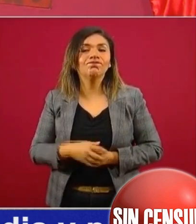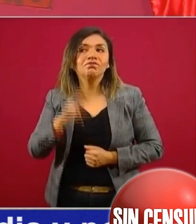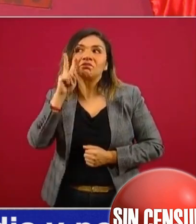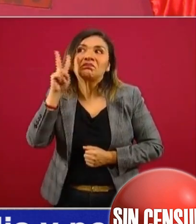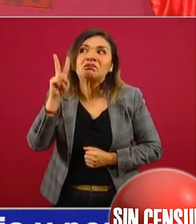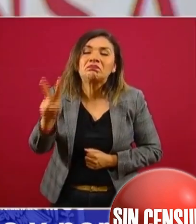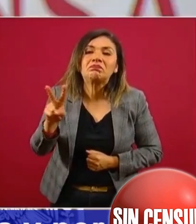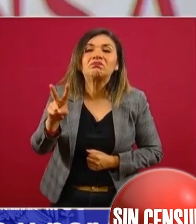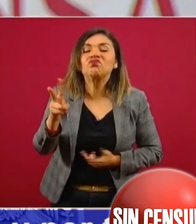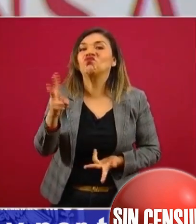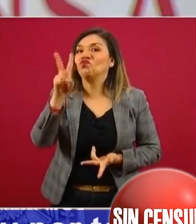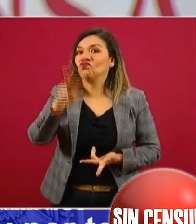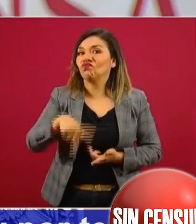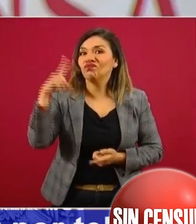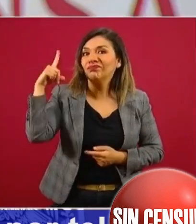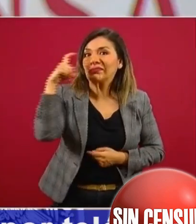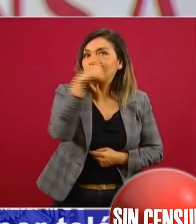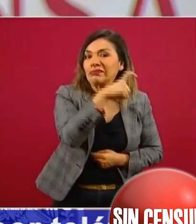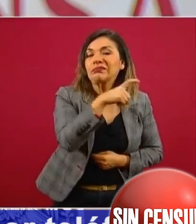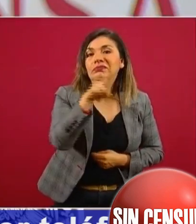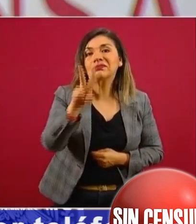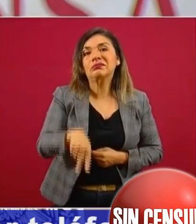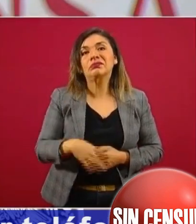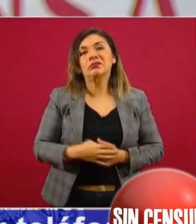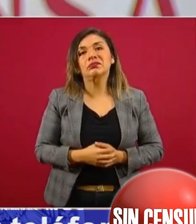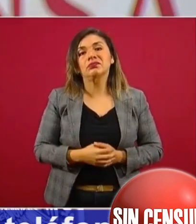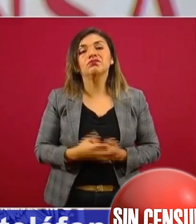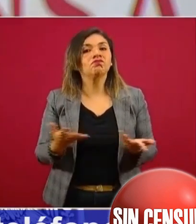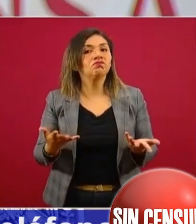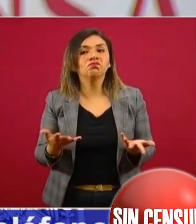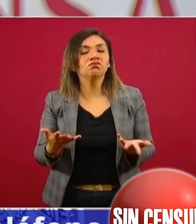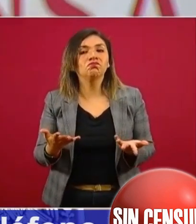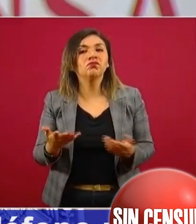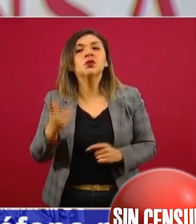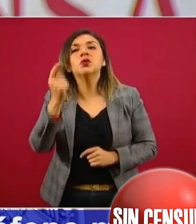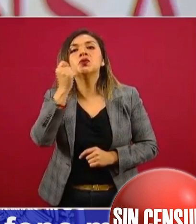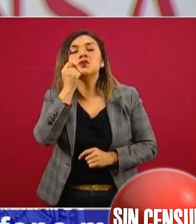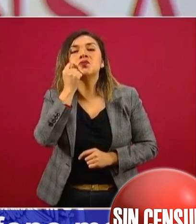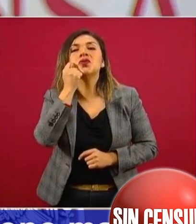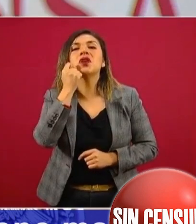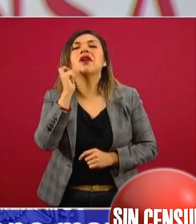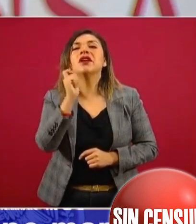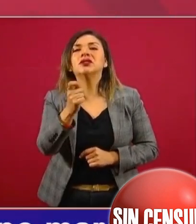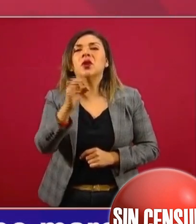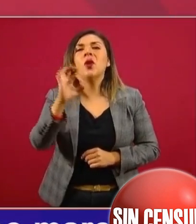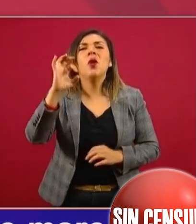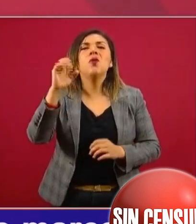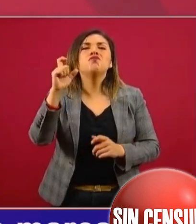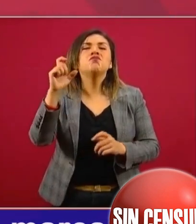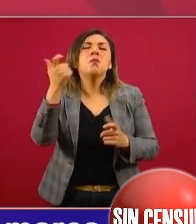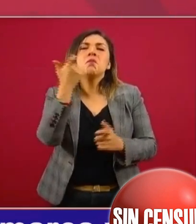torna complicada independientemente de la devaluación de las monedas.